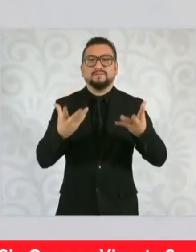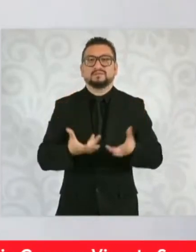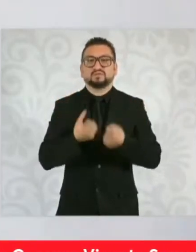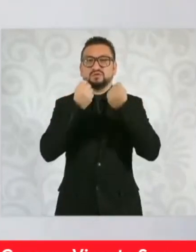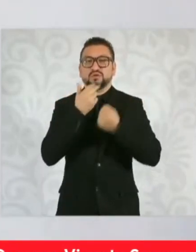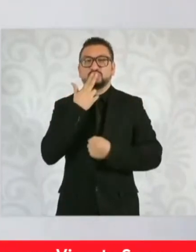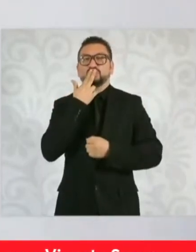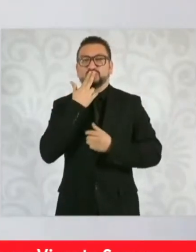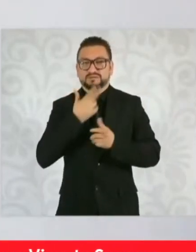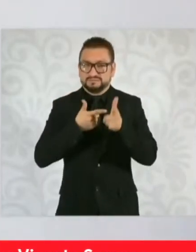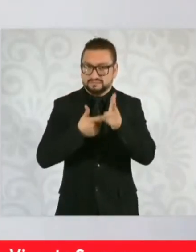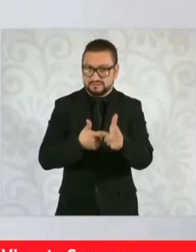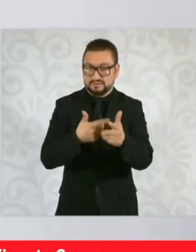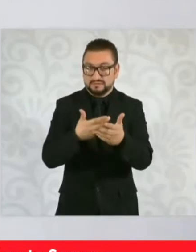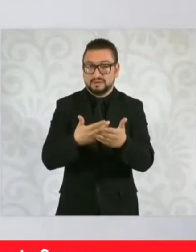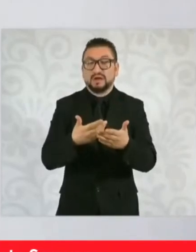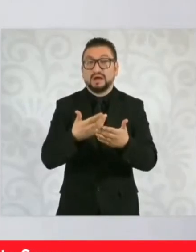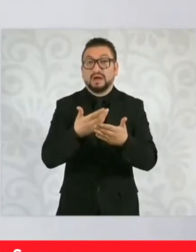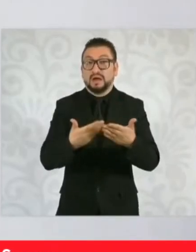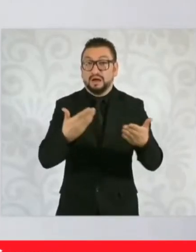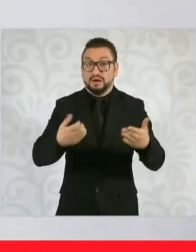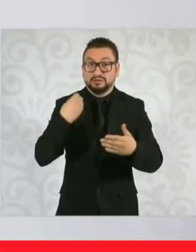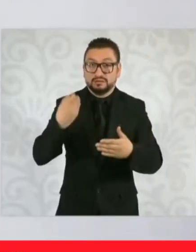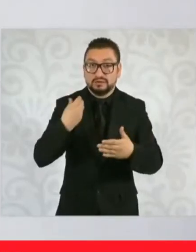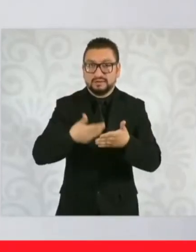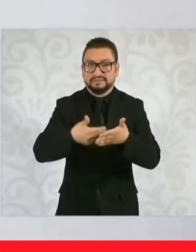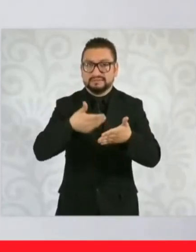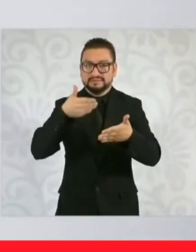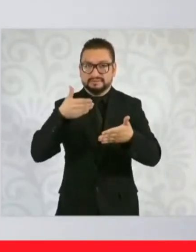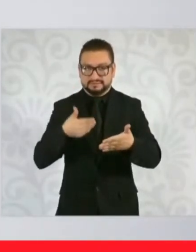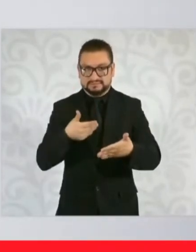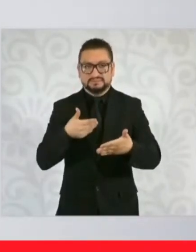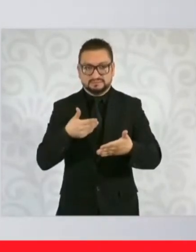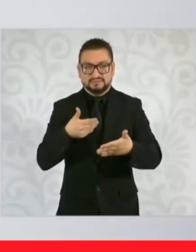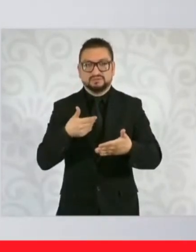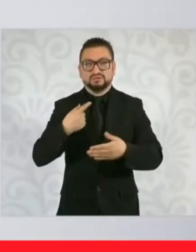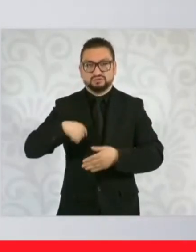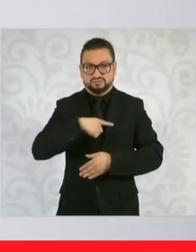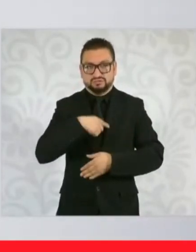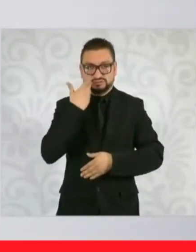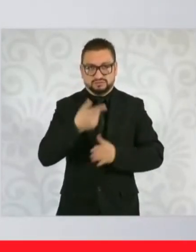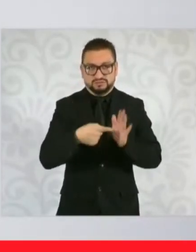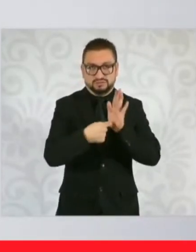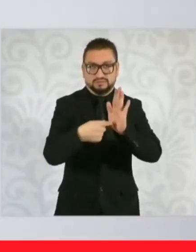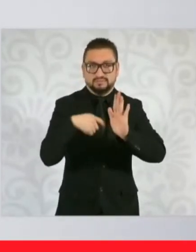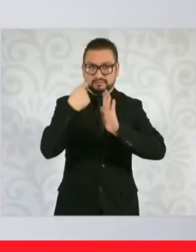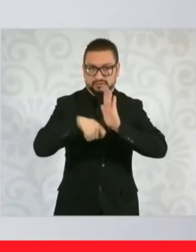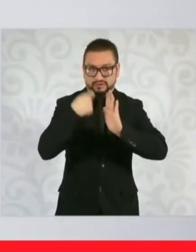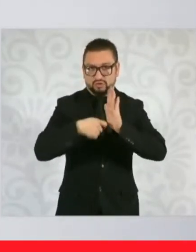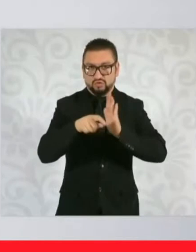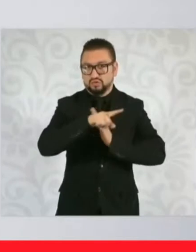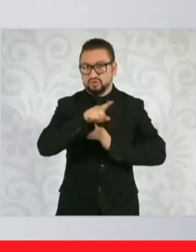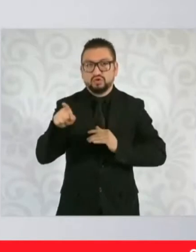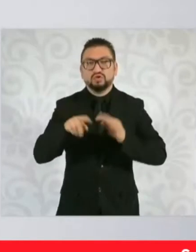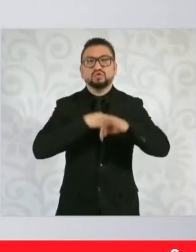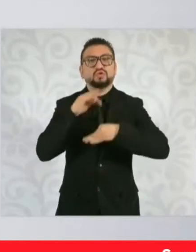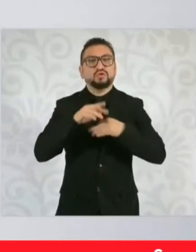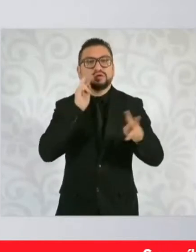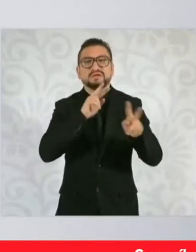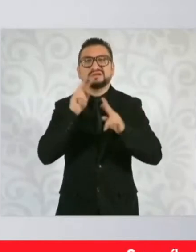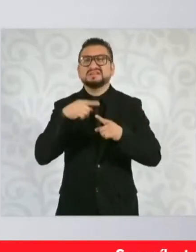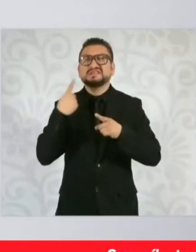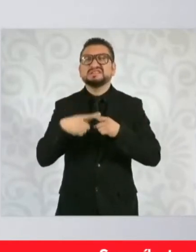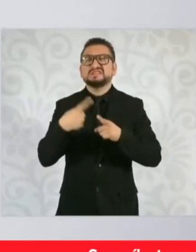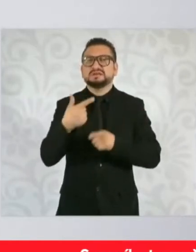Ahora, antes de iniciar la conferencia, vamos a poner un video para que todos se enteren quién era